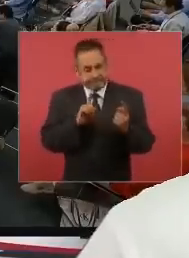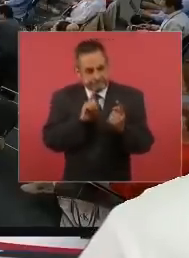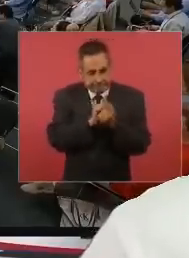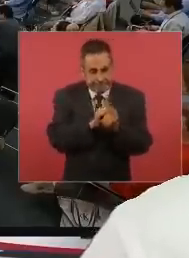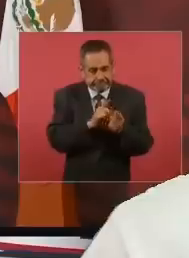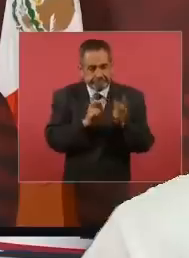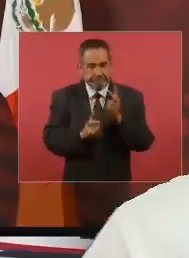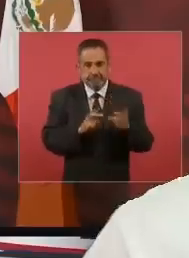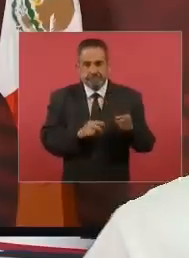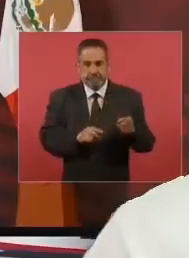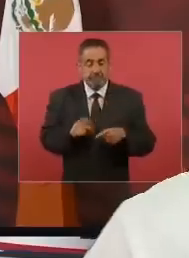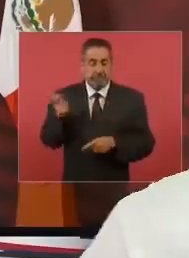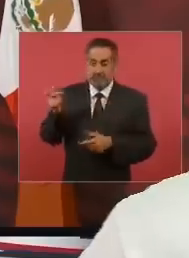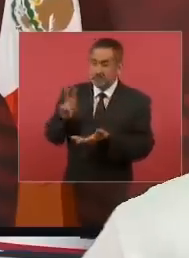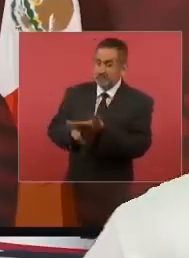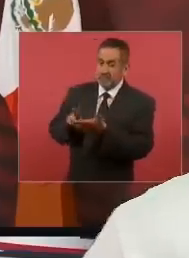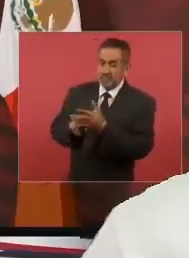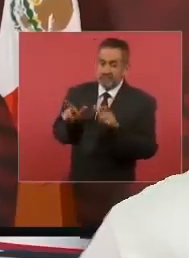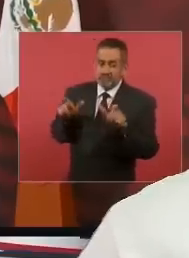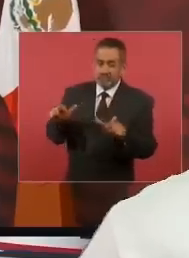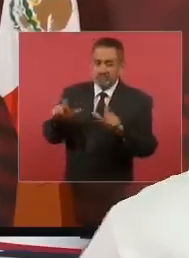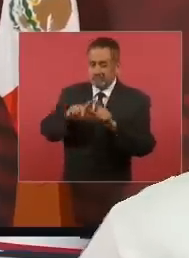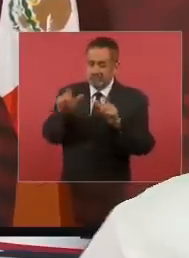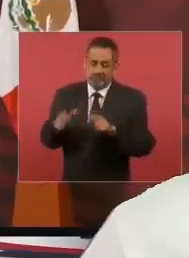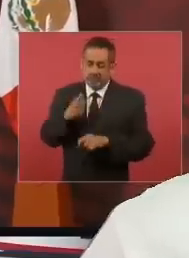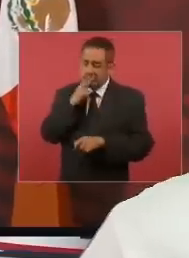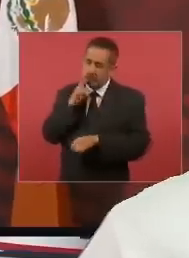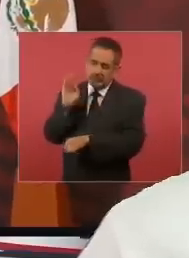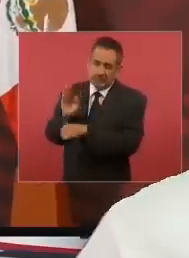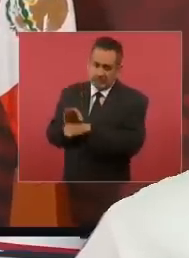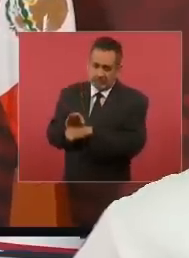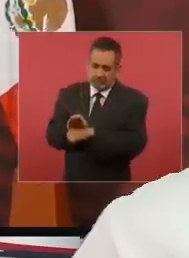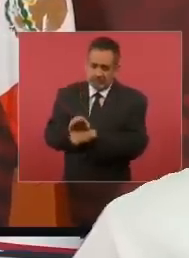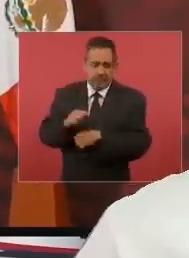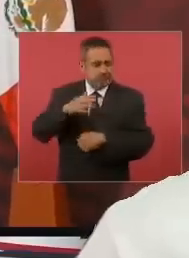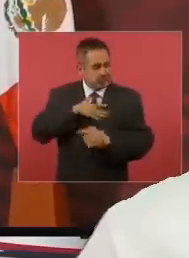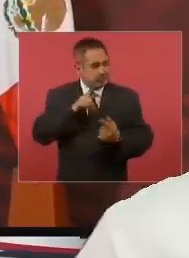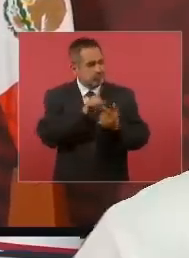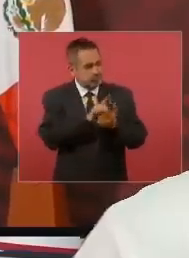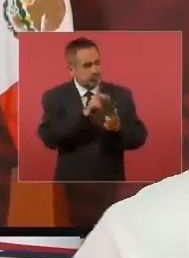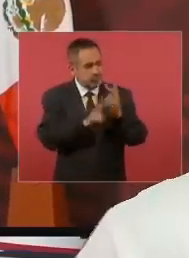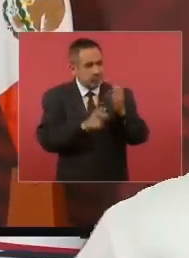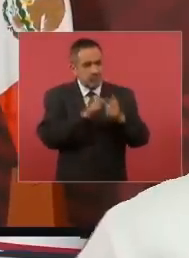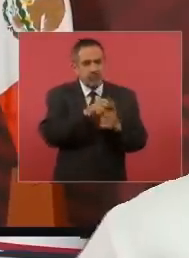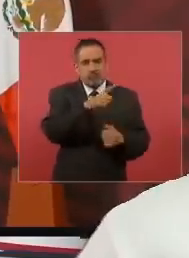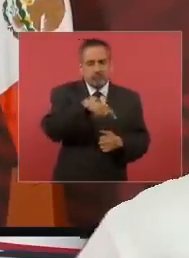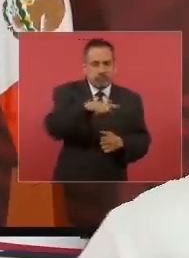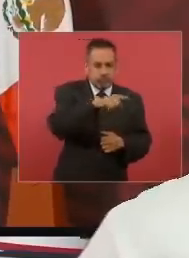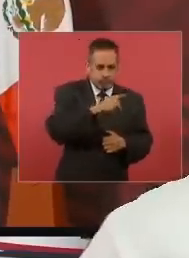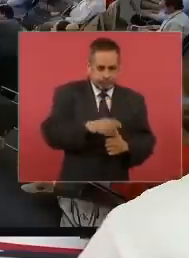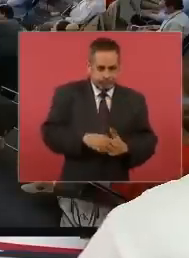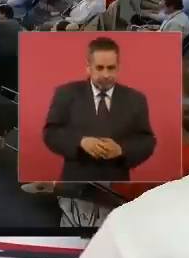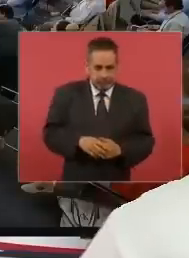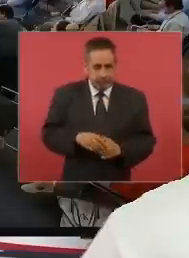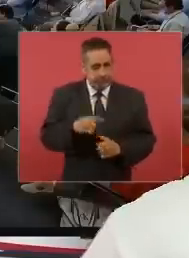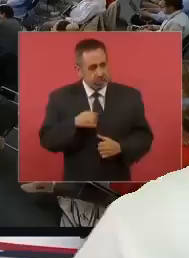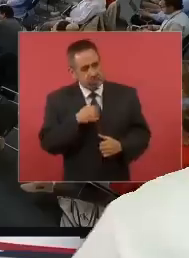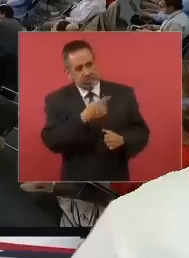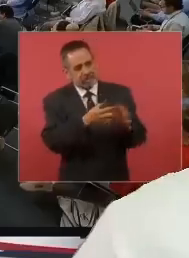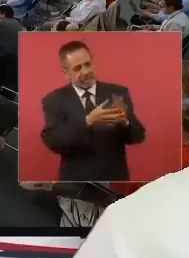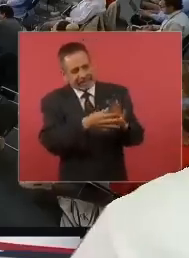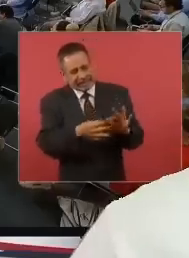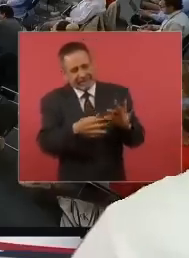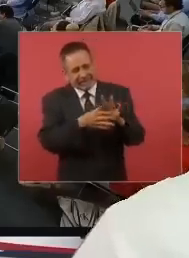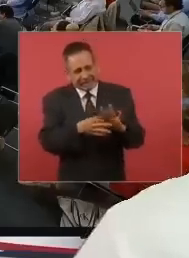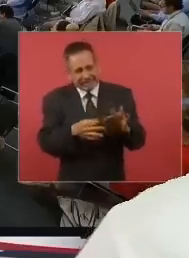así De ese tamaño como siempre actuando como porro de la tercera edad y agrediendo a quien no obedezca sus berrinches y caprichos